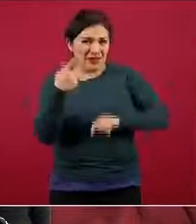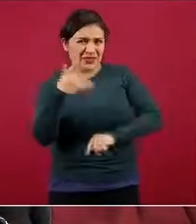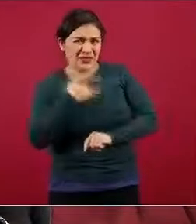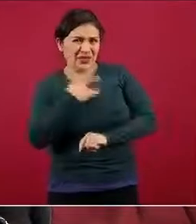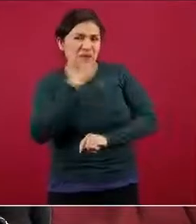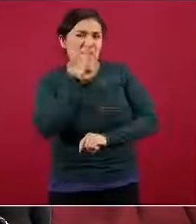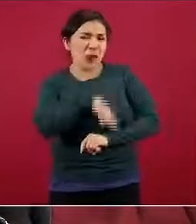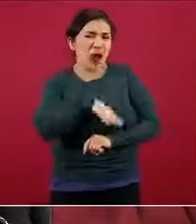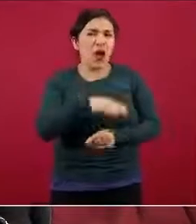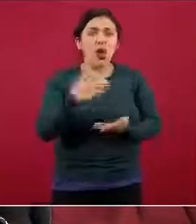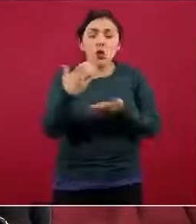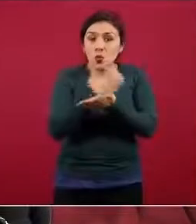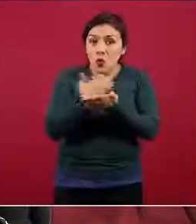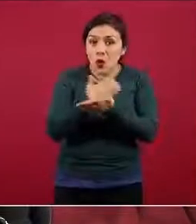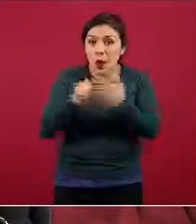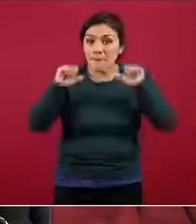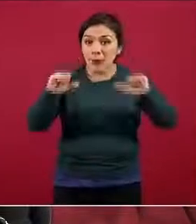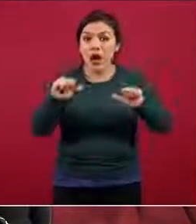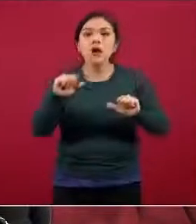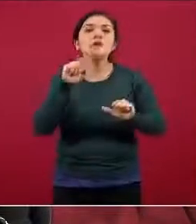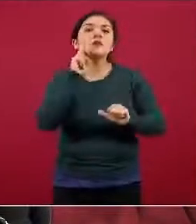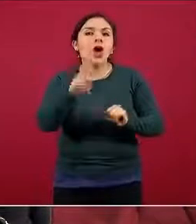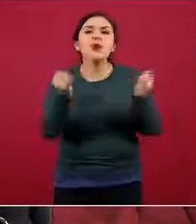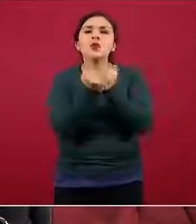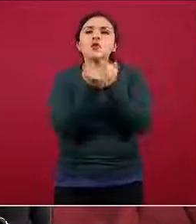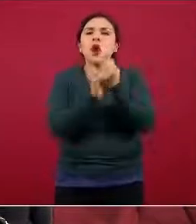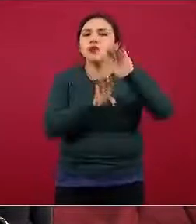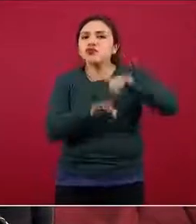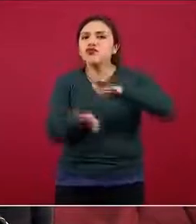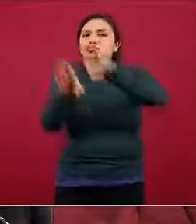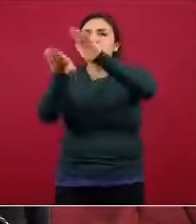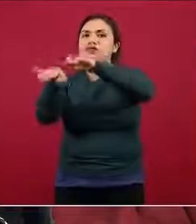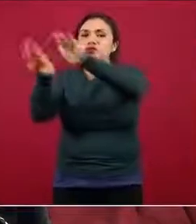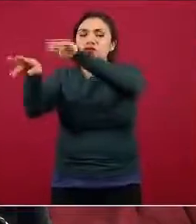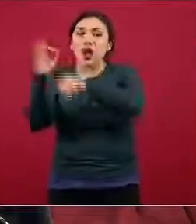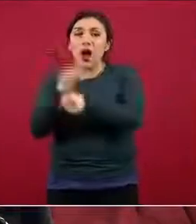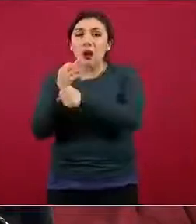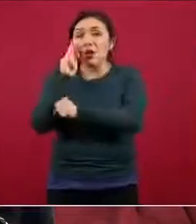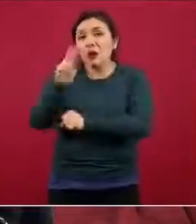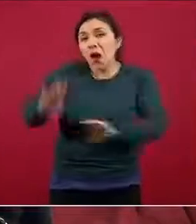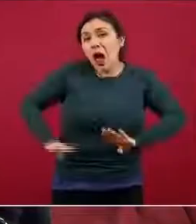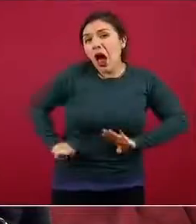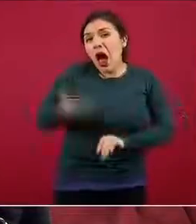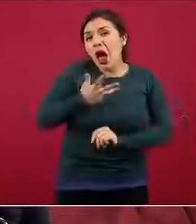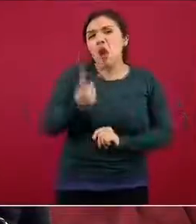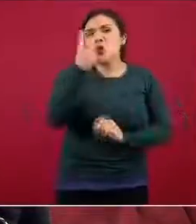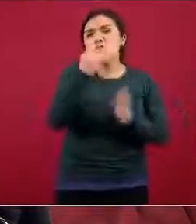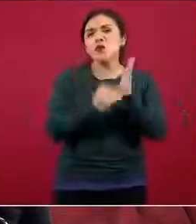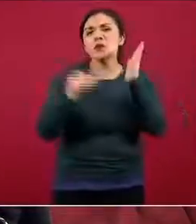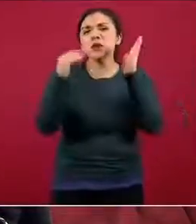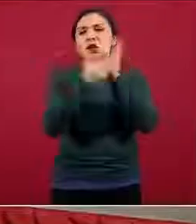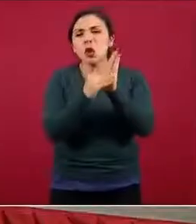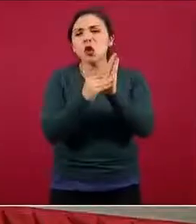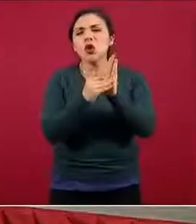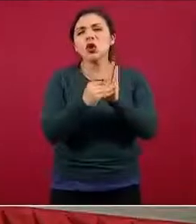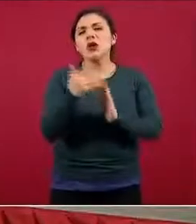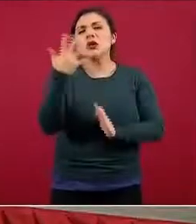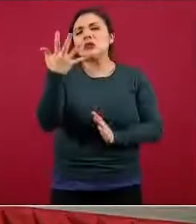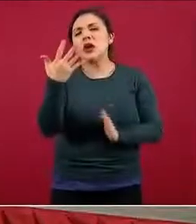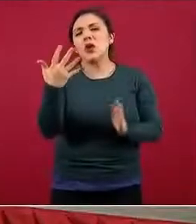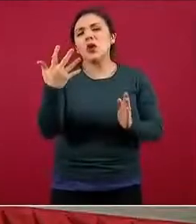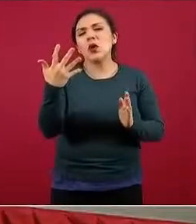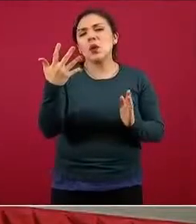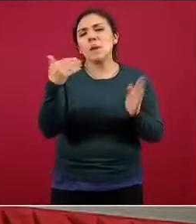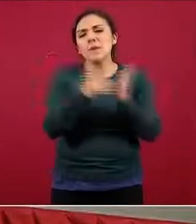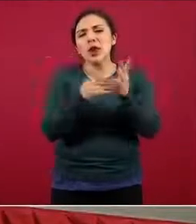pues vemos que prácticamente es una línea paralela y actualmente tenemos esta estimación de 1 millón, un poco más de 1 millón